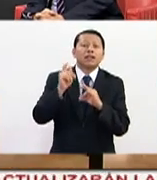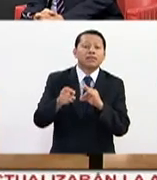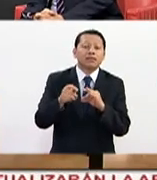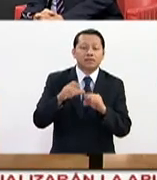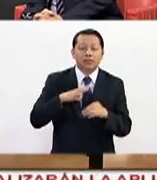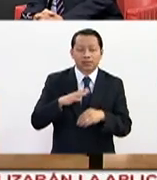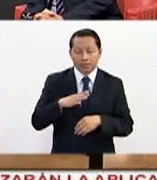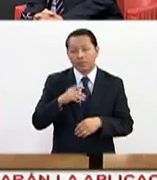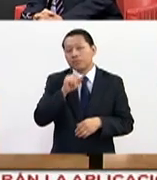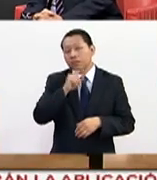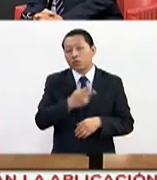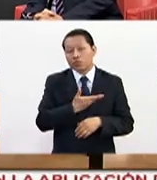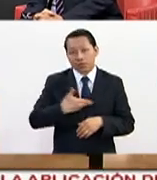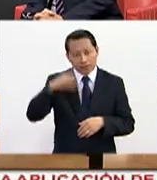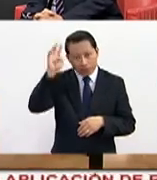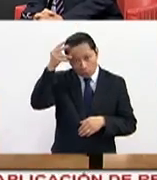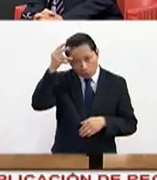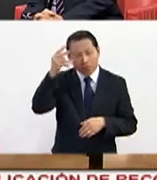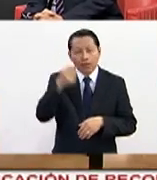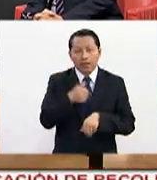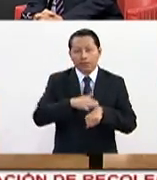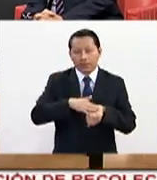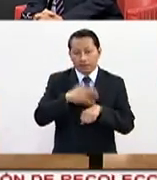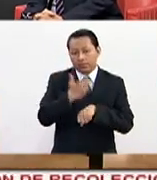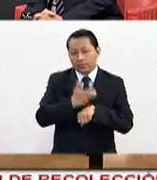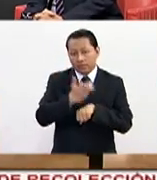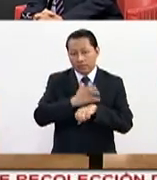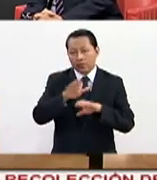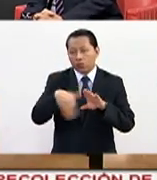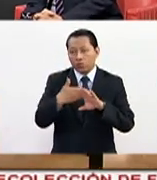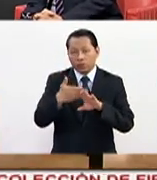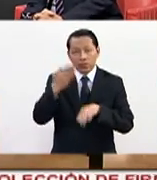actitud del presidente Donald Trump, la actitud de la administración estadounidense